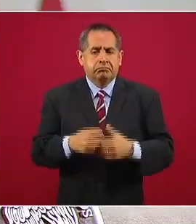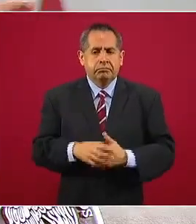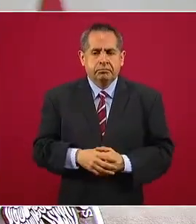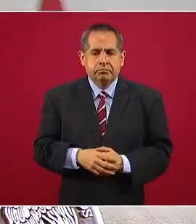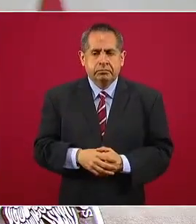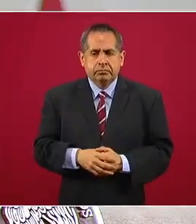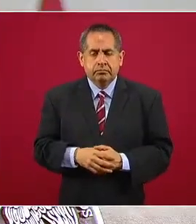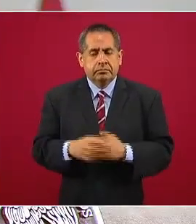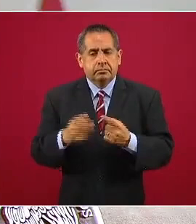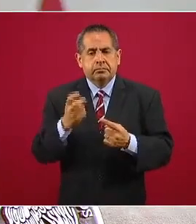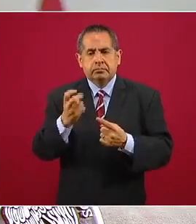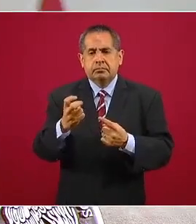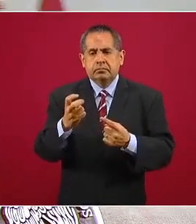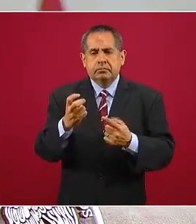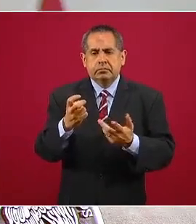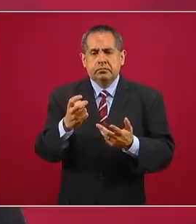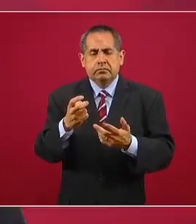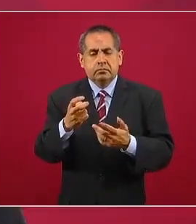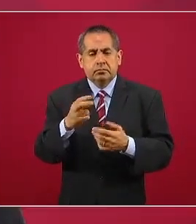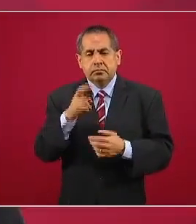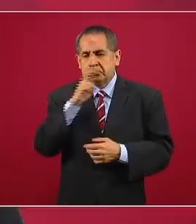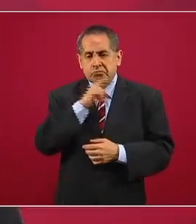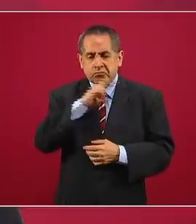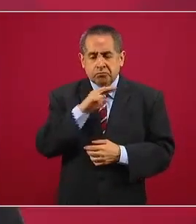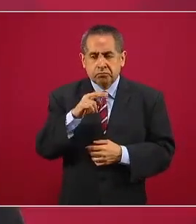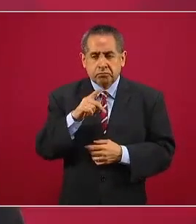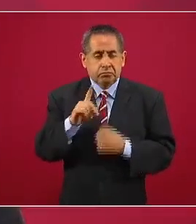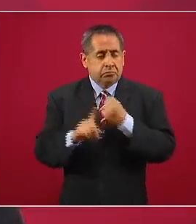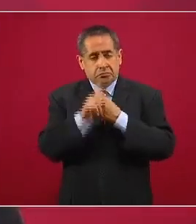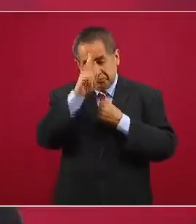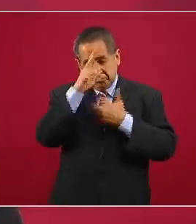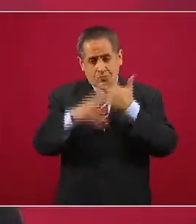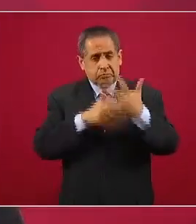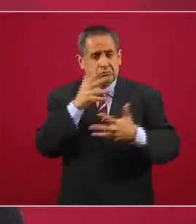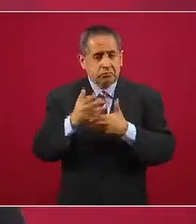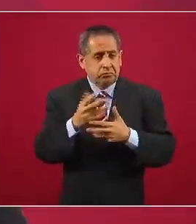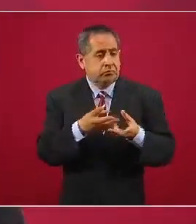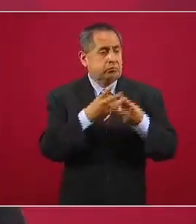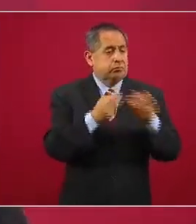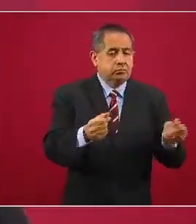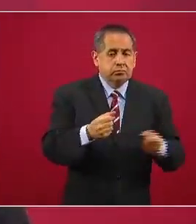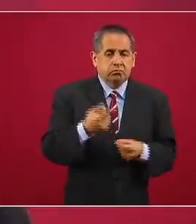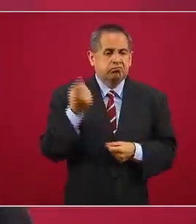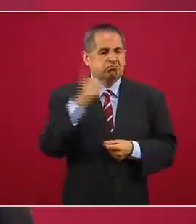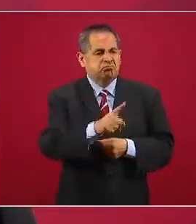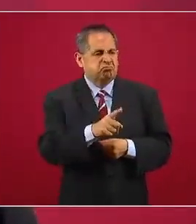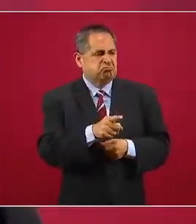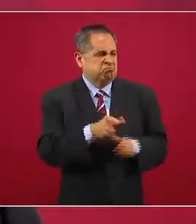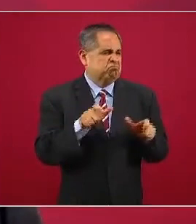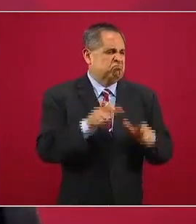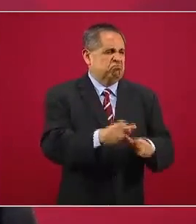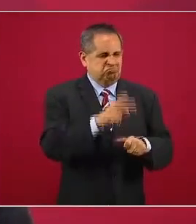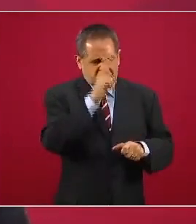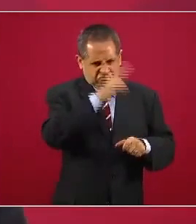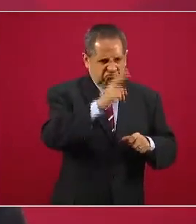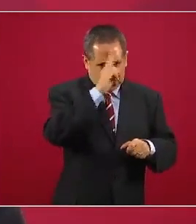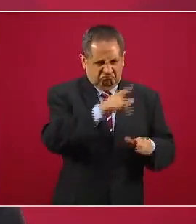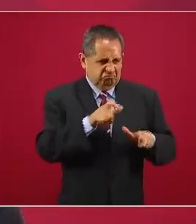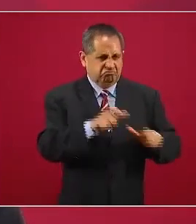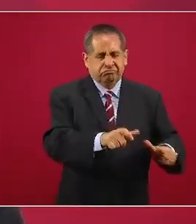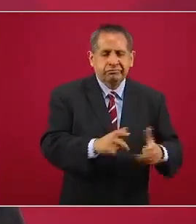No se puede resolver el problema de violencia solo con medidas coercitivas.